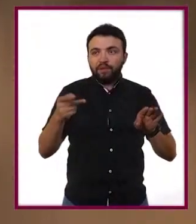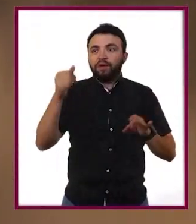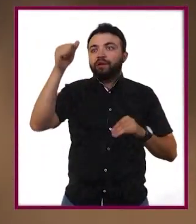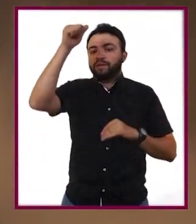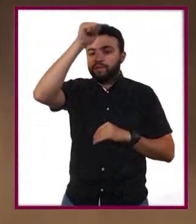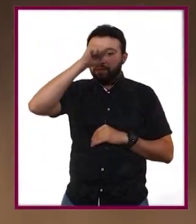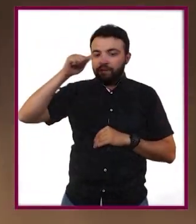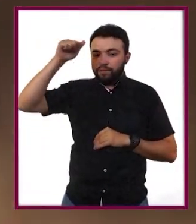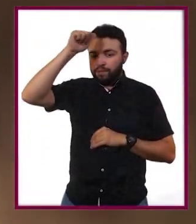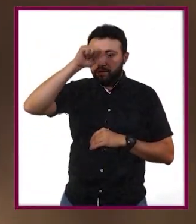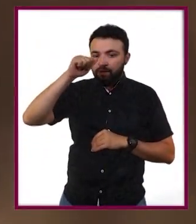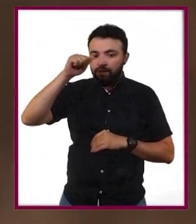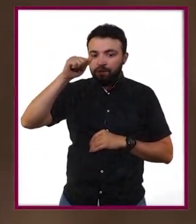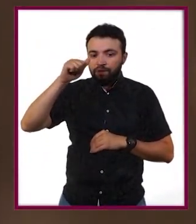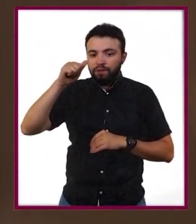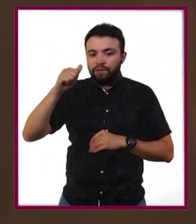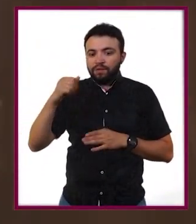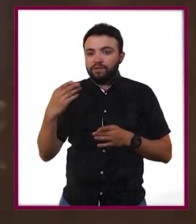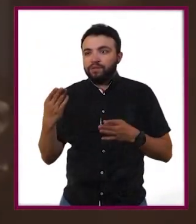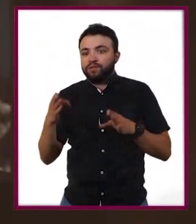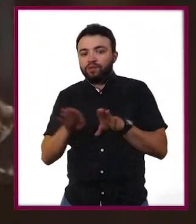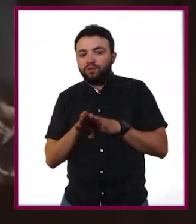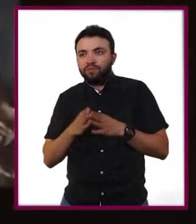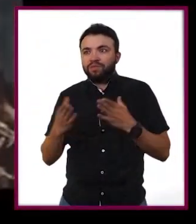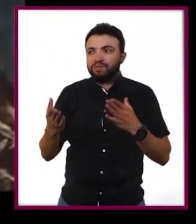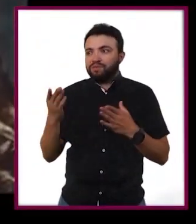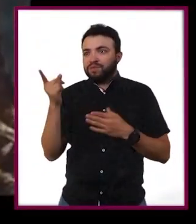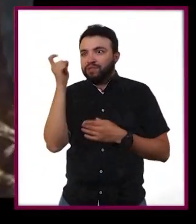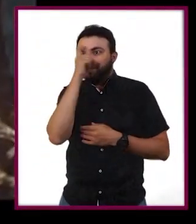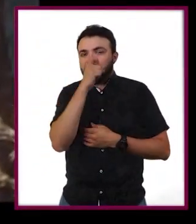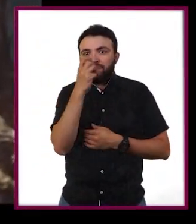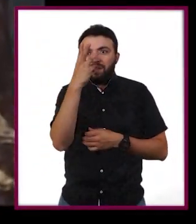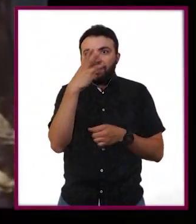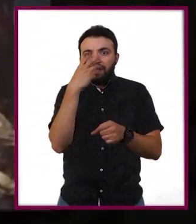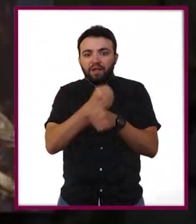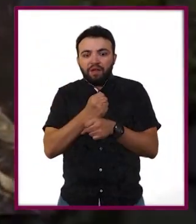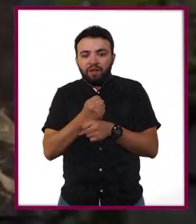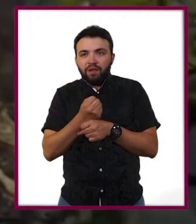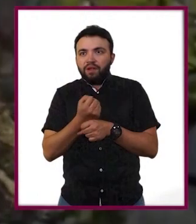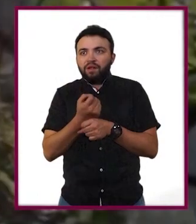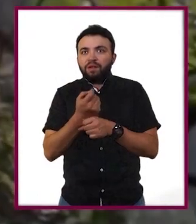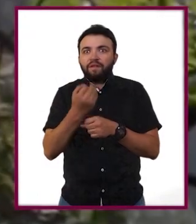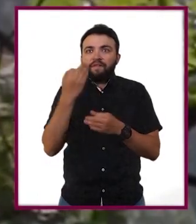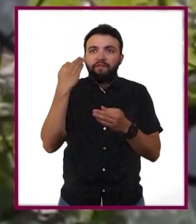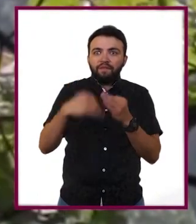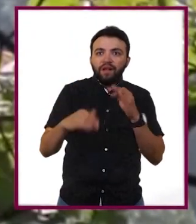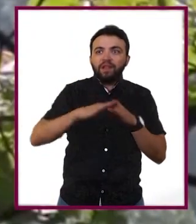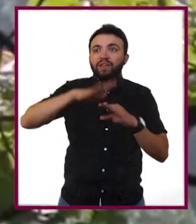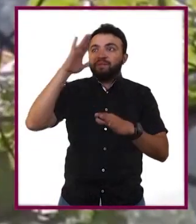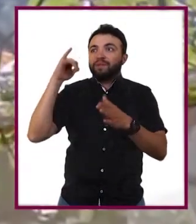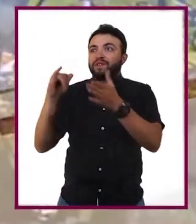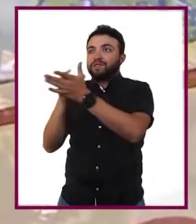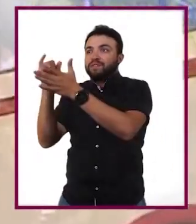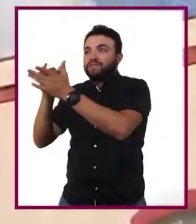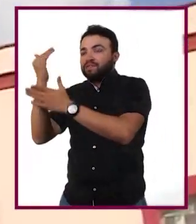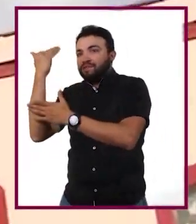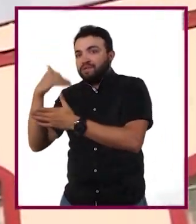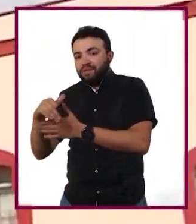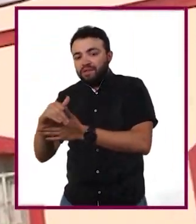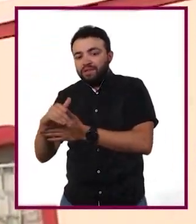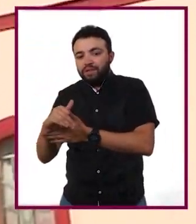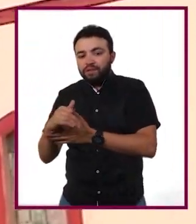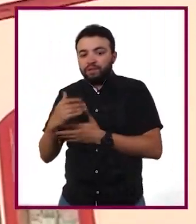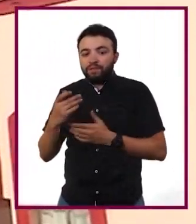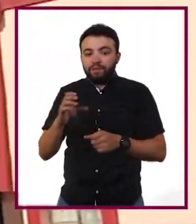Fray Francisco de Tembleque, se ve en un dilema porque ya han pasado los 3 años que le dio el rey y la obra tarda muchísimo más en construirse.